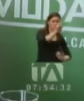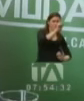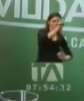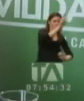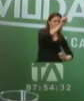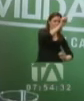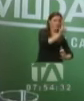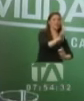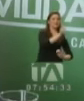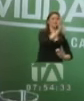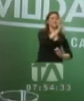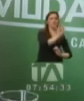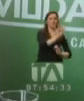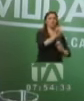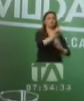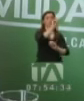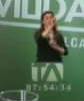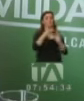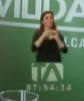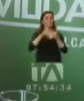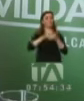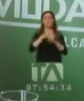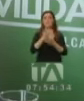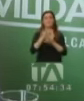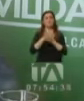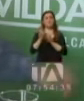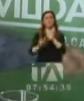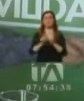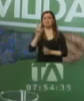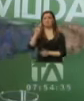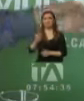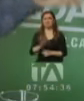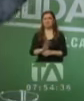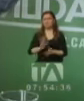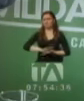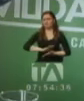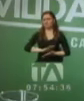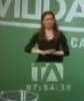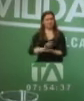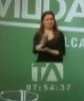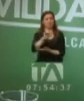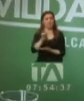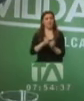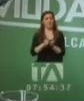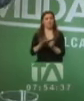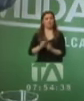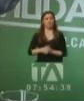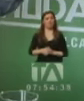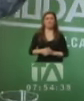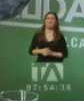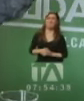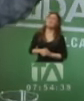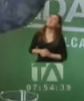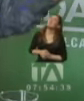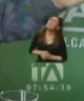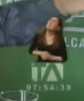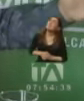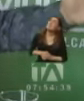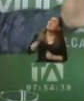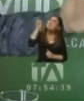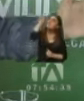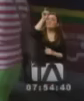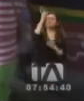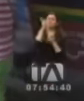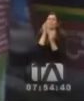imposible que esto pueda generar ningún tipo de molestias a las personas. Es decir, tendré en verdad que alzar mucho la vista para saber que está pasando por ahí,